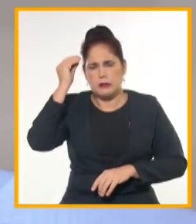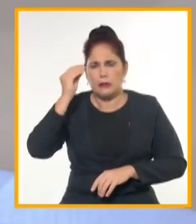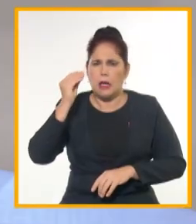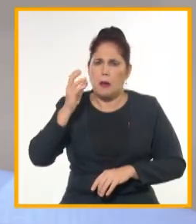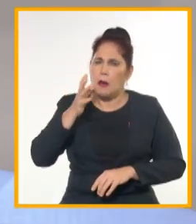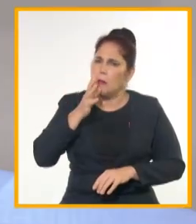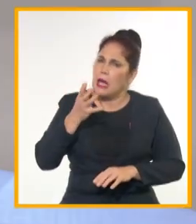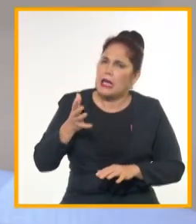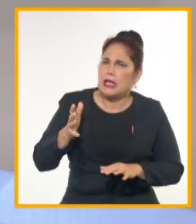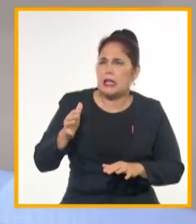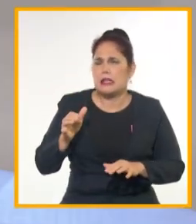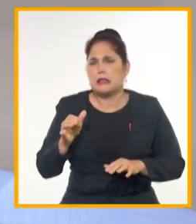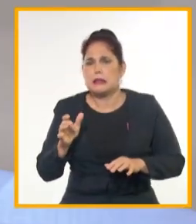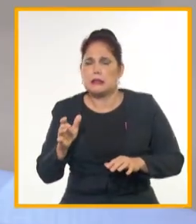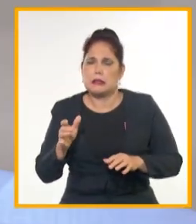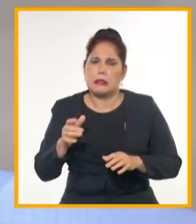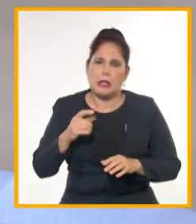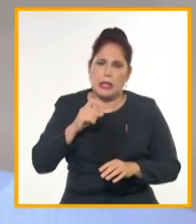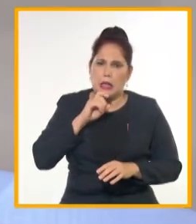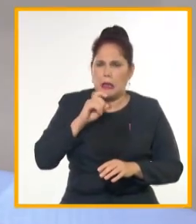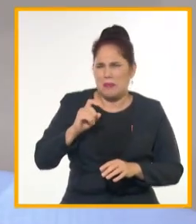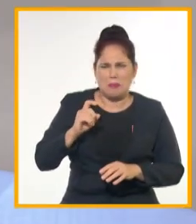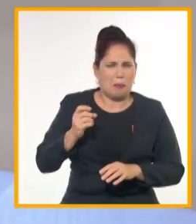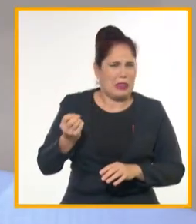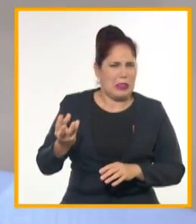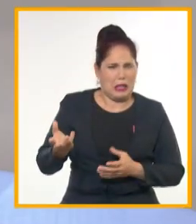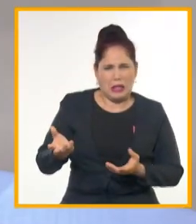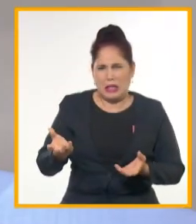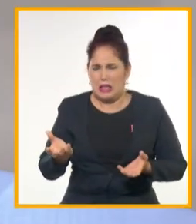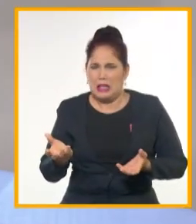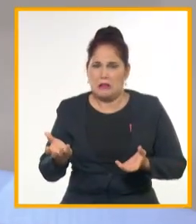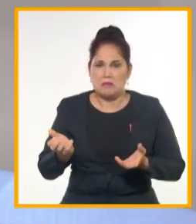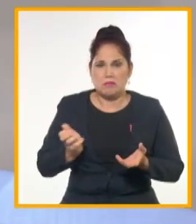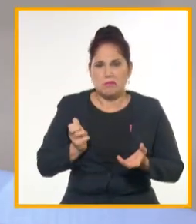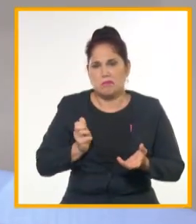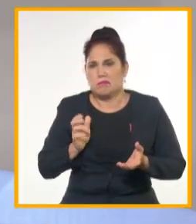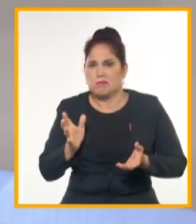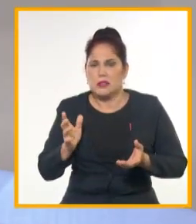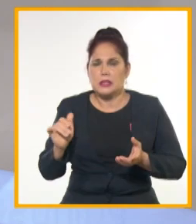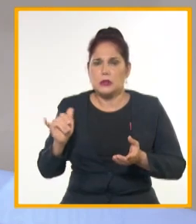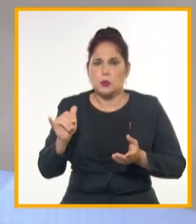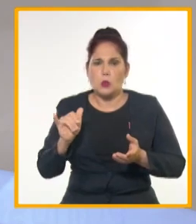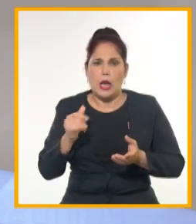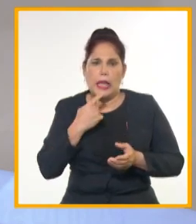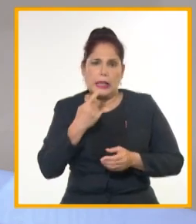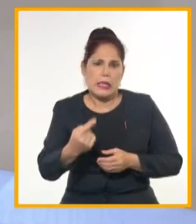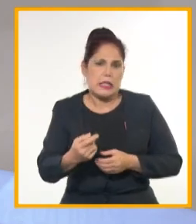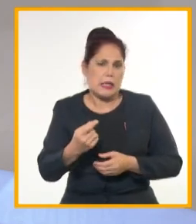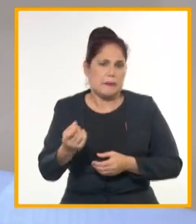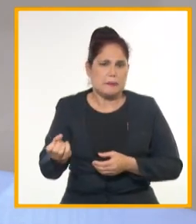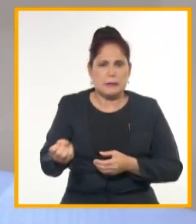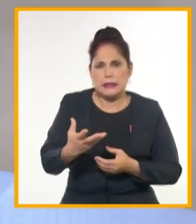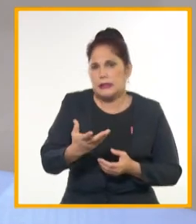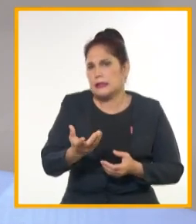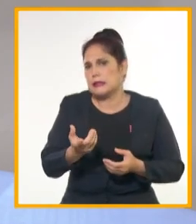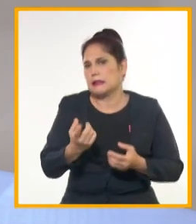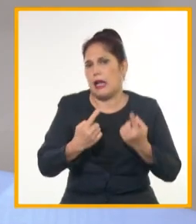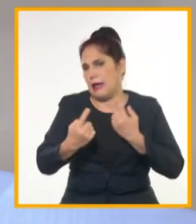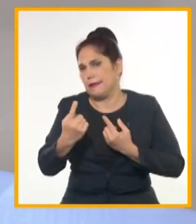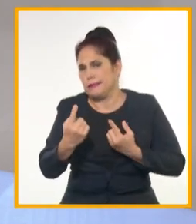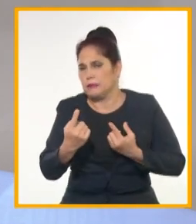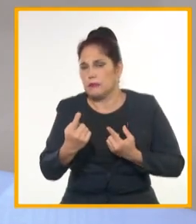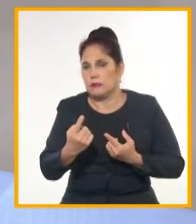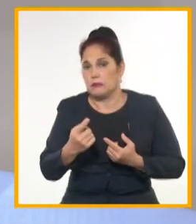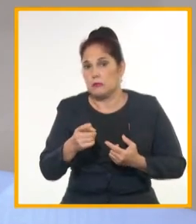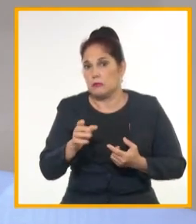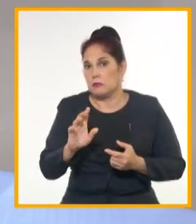poco aventurero de Steve Bannon, del espíritu este del movimiento MAGA, que a veces dice cosas tremendas así. Pero